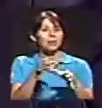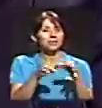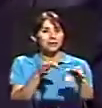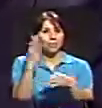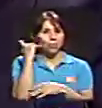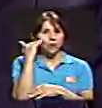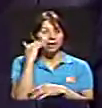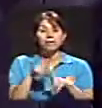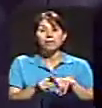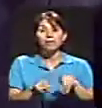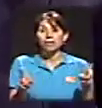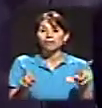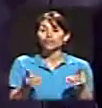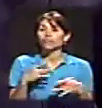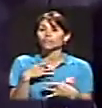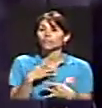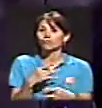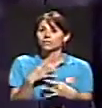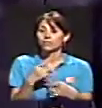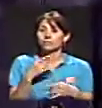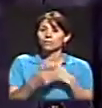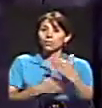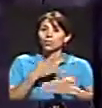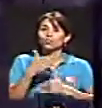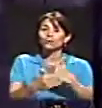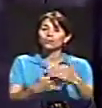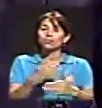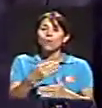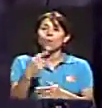general es muy interesante el proceso porque